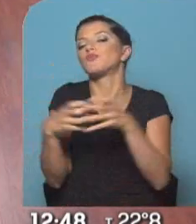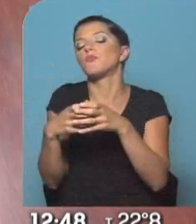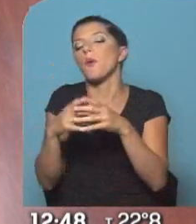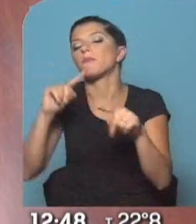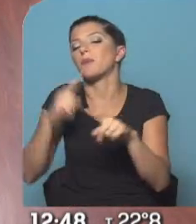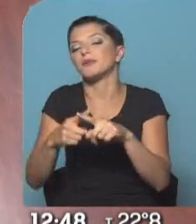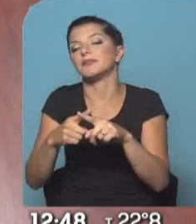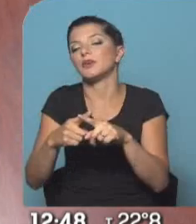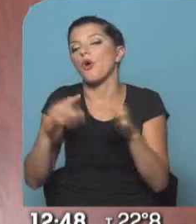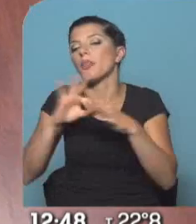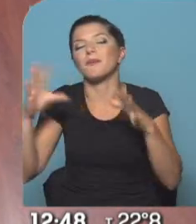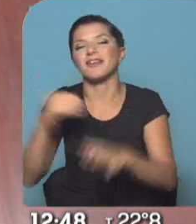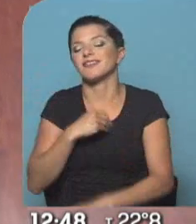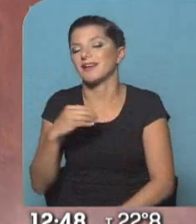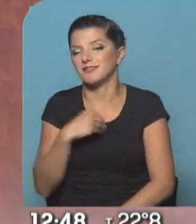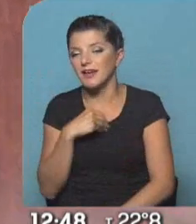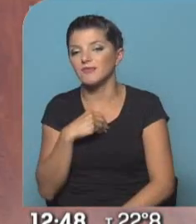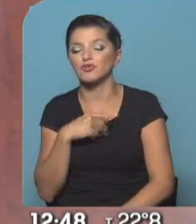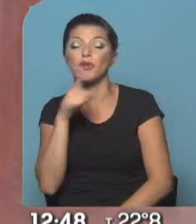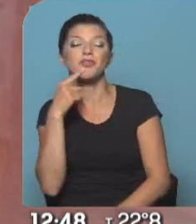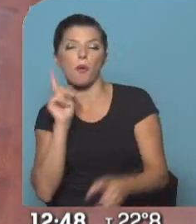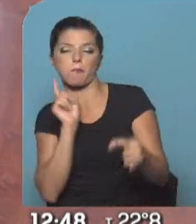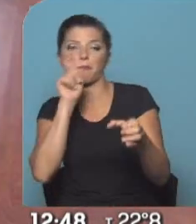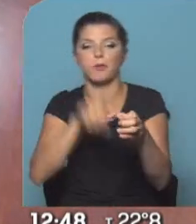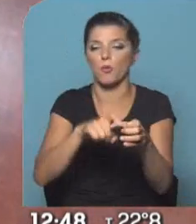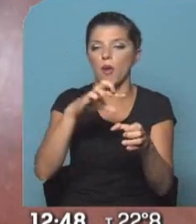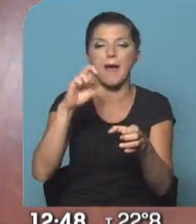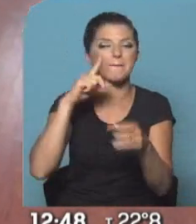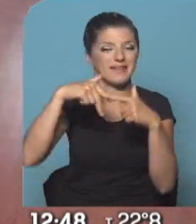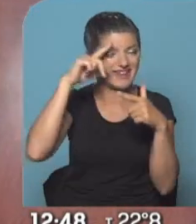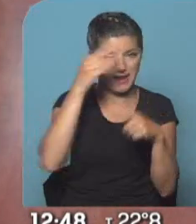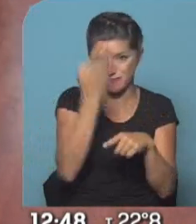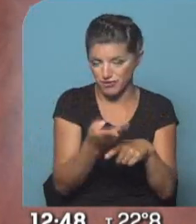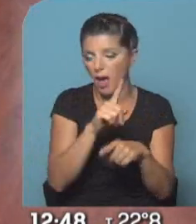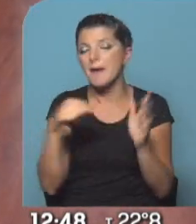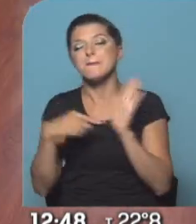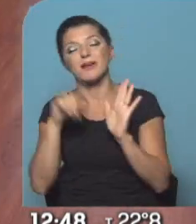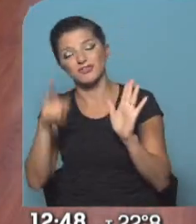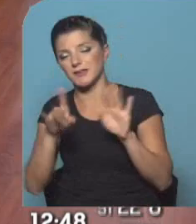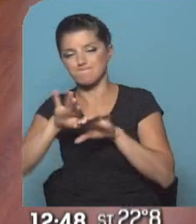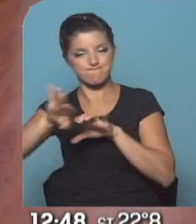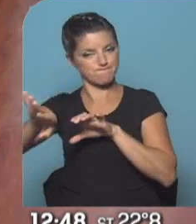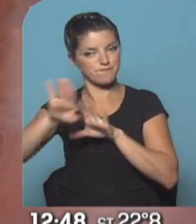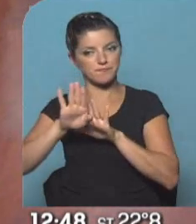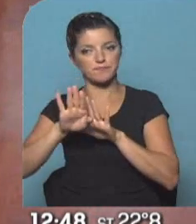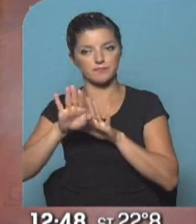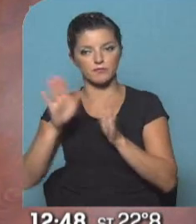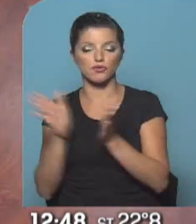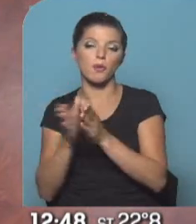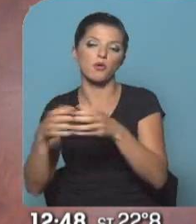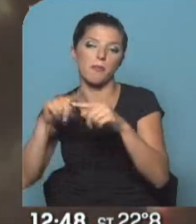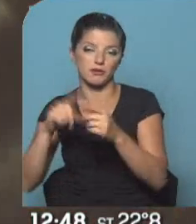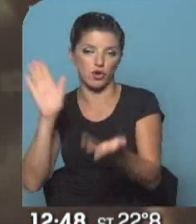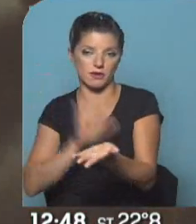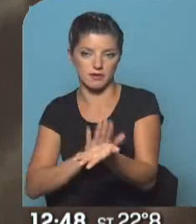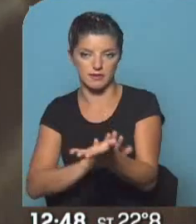está, no digo más cerca de Piñera, pero sí está más aislada de lo que antes era la Concertación y los partidos de izquierda en